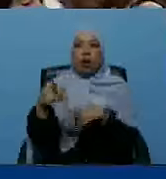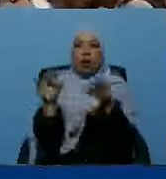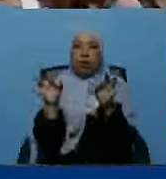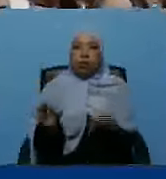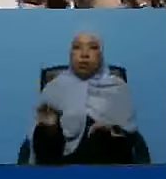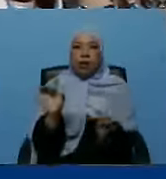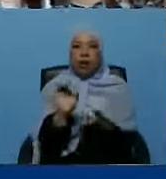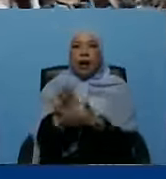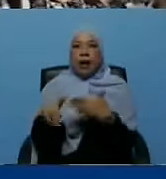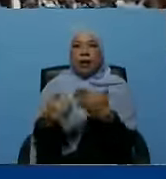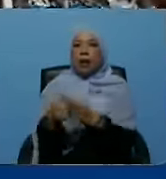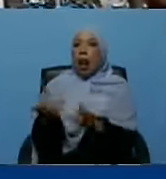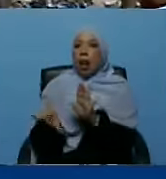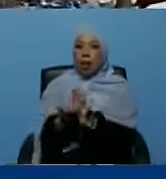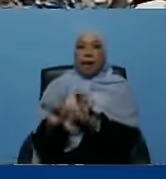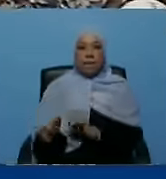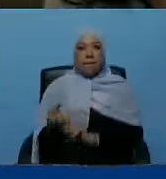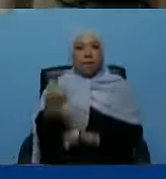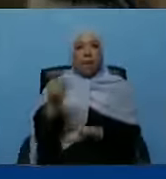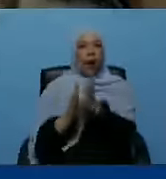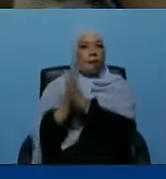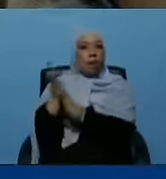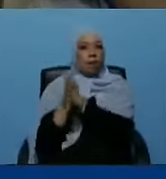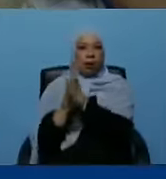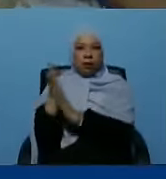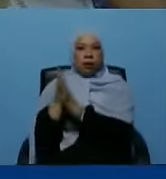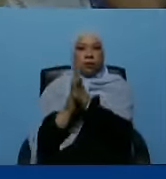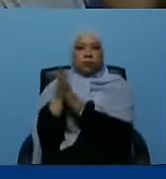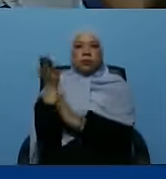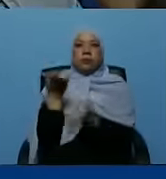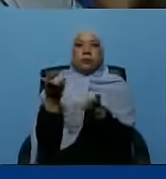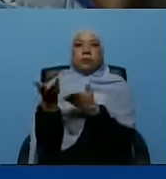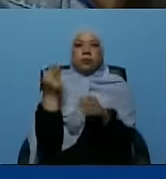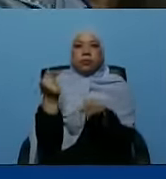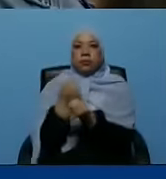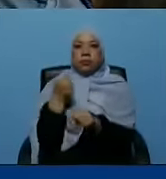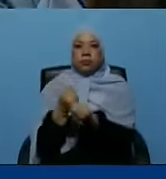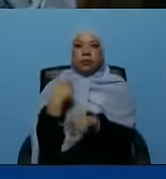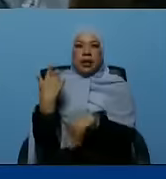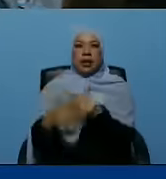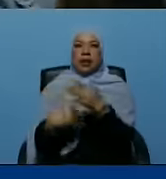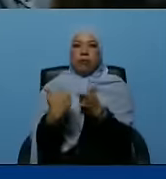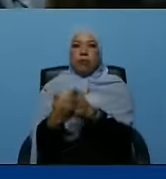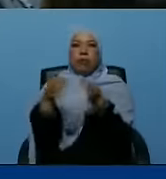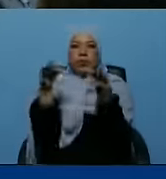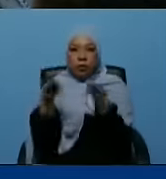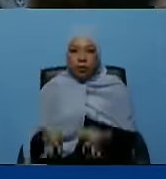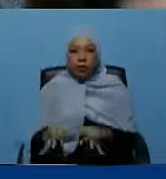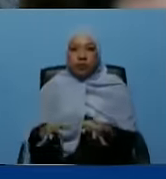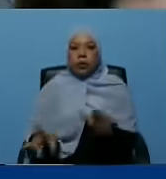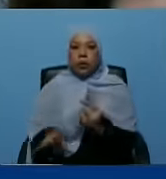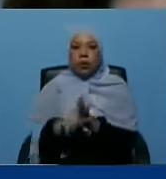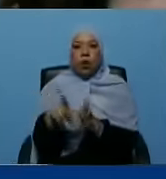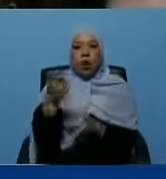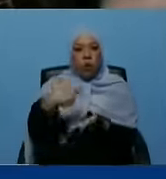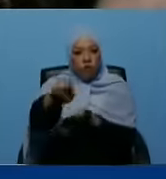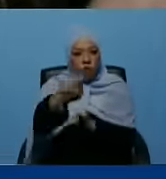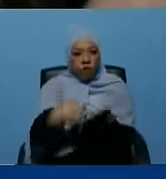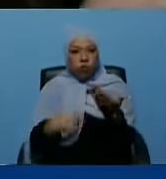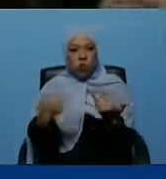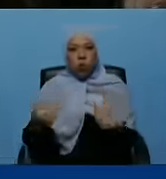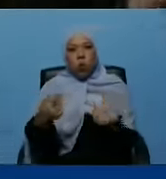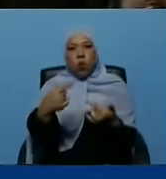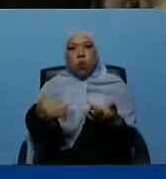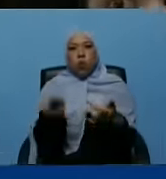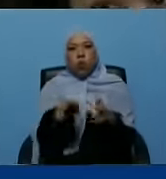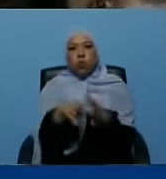en aplicar la ley, sean los emprendedores y sean las emprendedoras. Así que aquí está para su firma esta